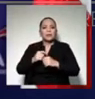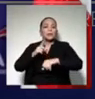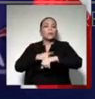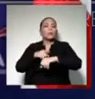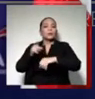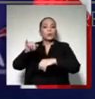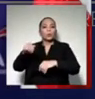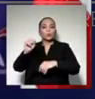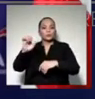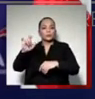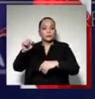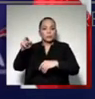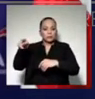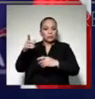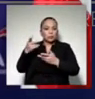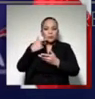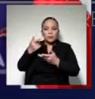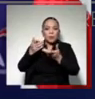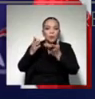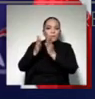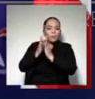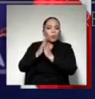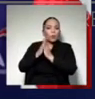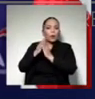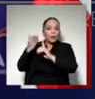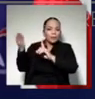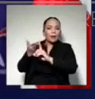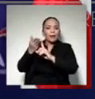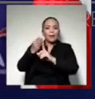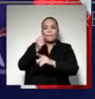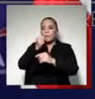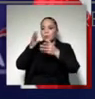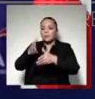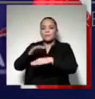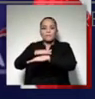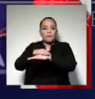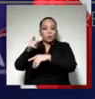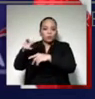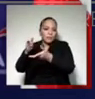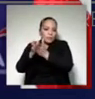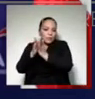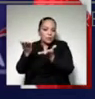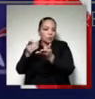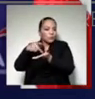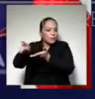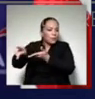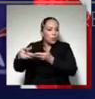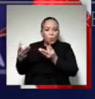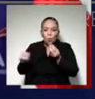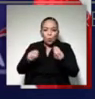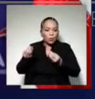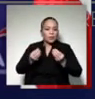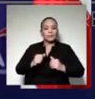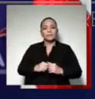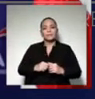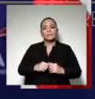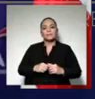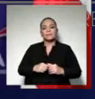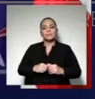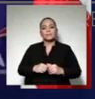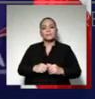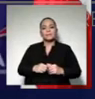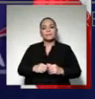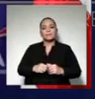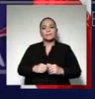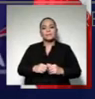usted le pidió a él que atacara a medios, a periodistas? ¿Eso era un favor que usted le estaba pidiendo a él o le pagó por ese favor? Y lo otro es que en este caso